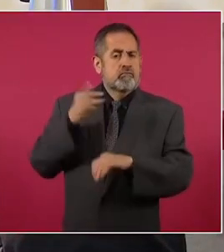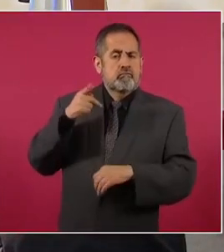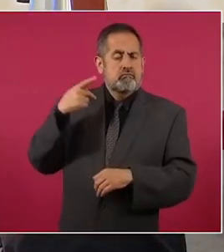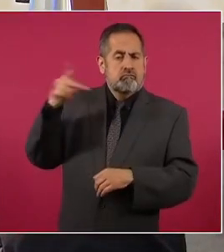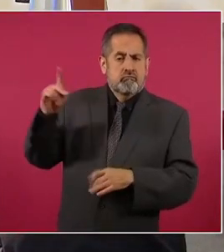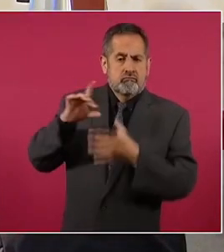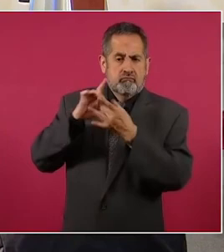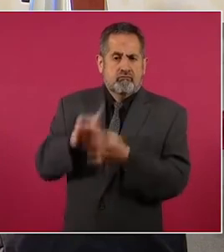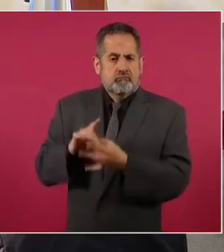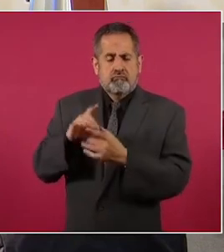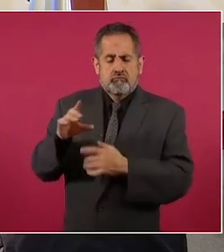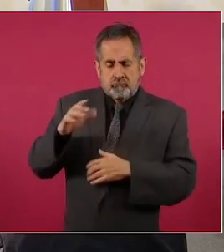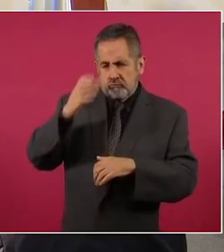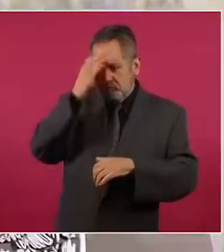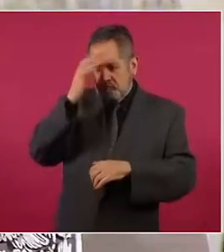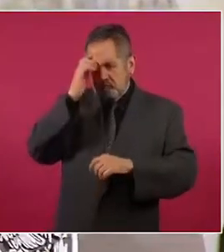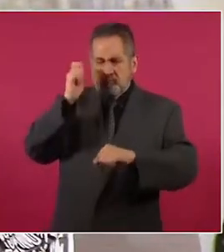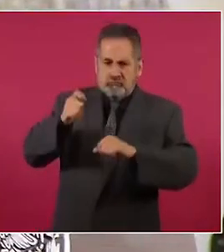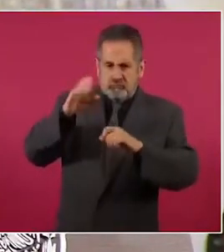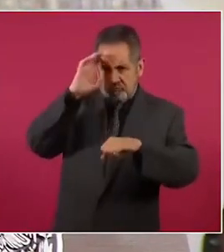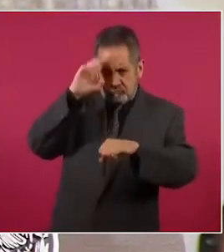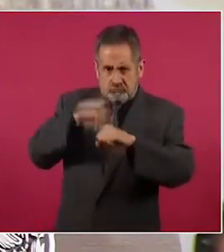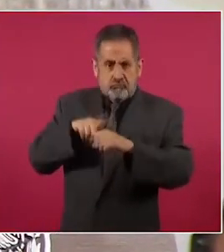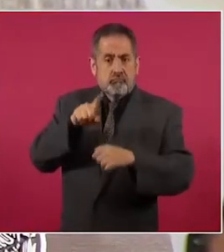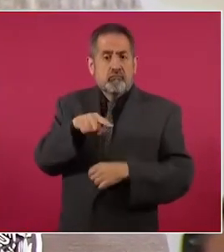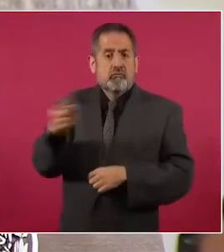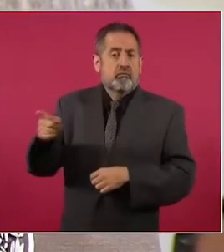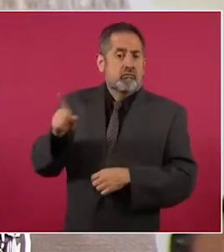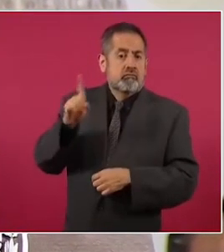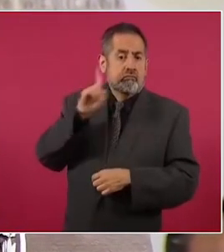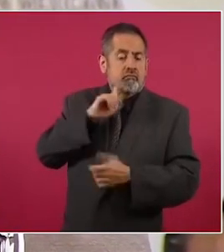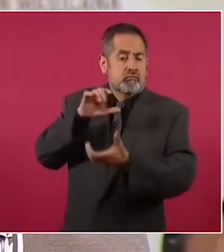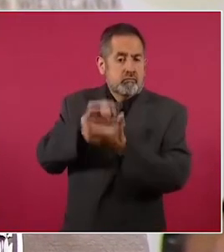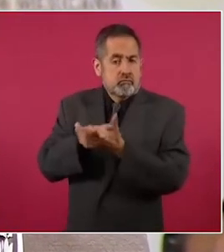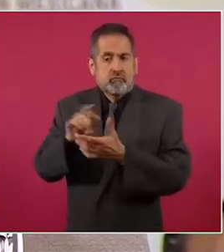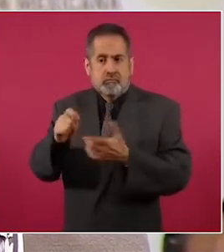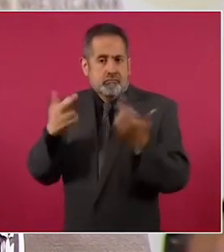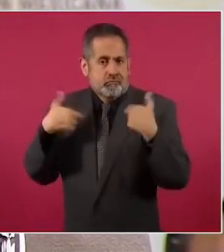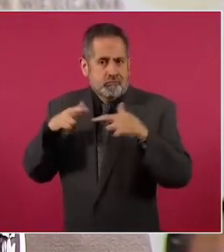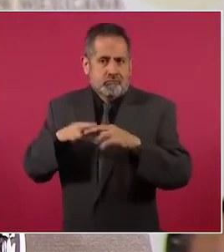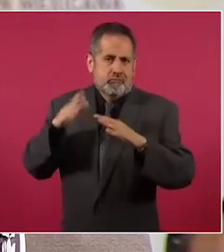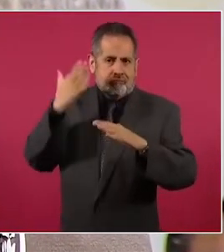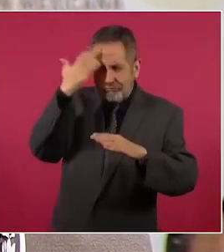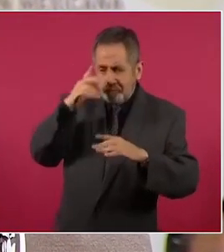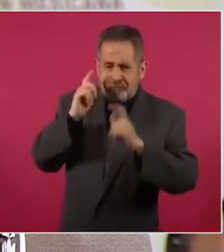apegado a la cultura, su esposa maestra.